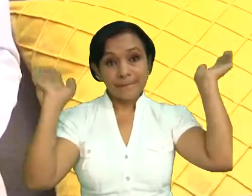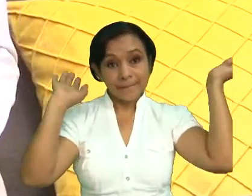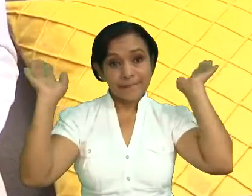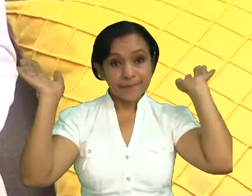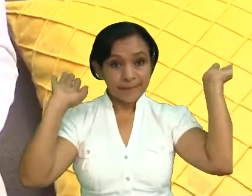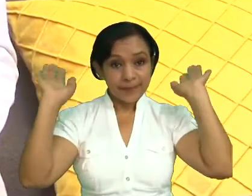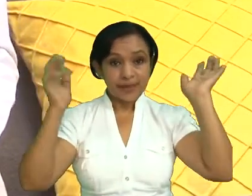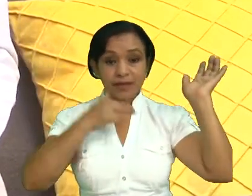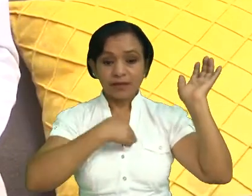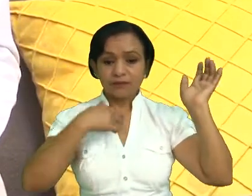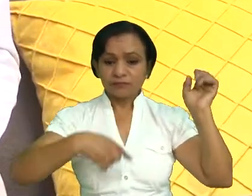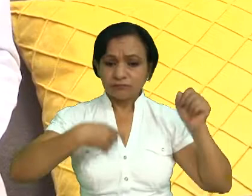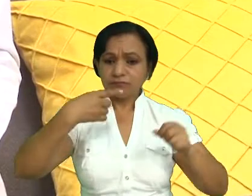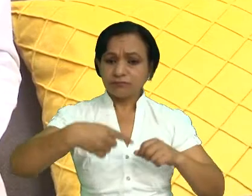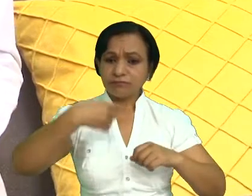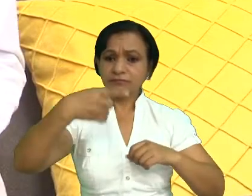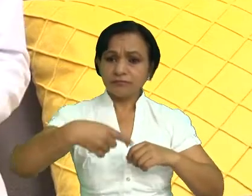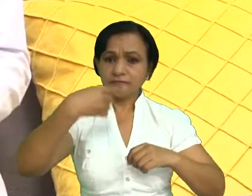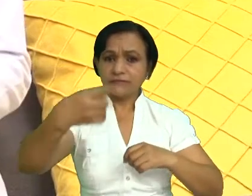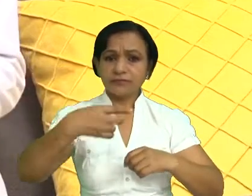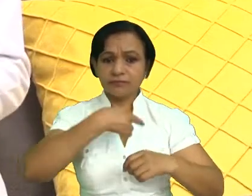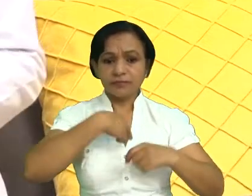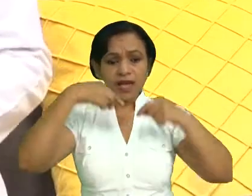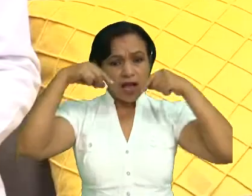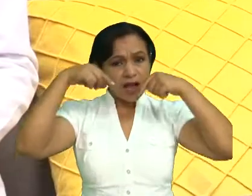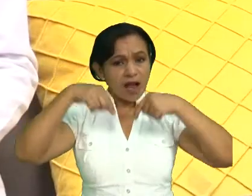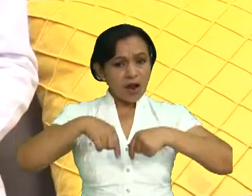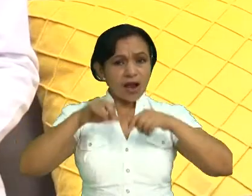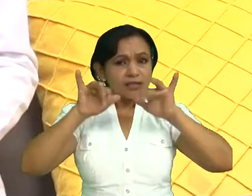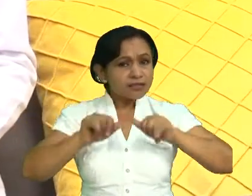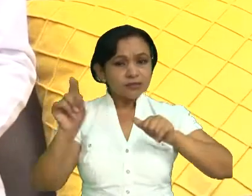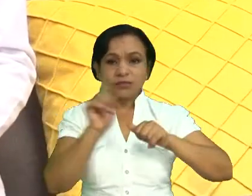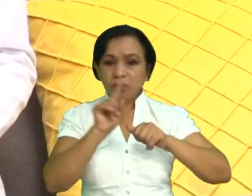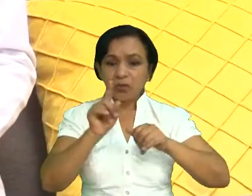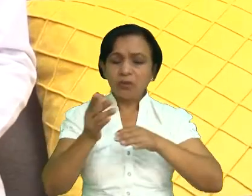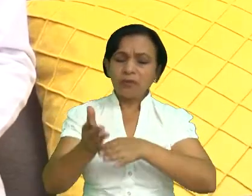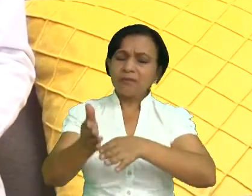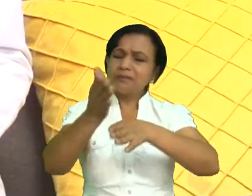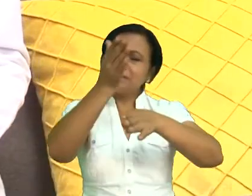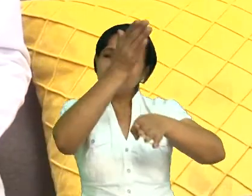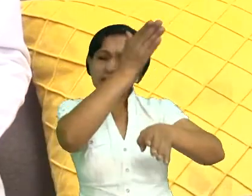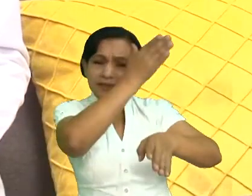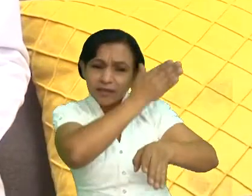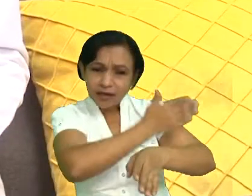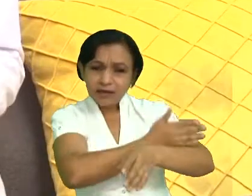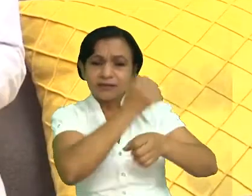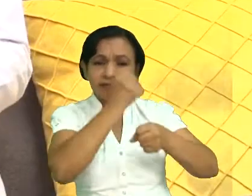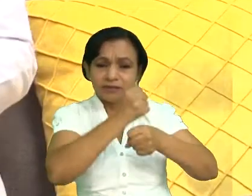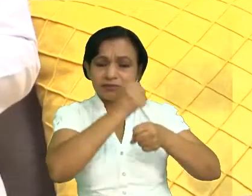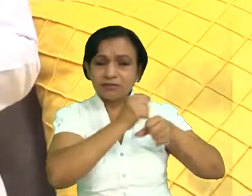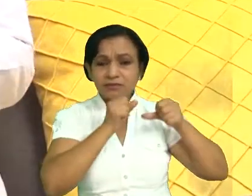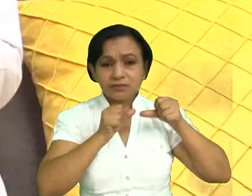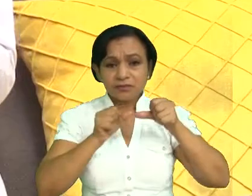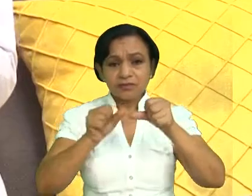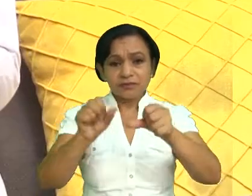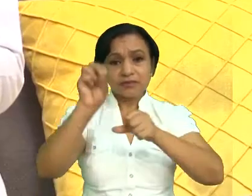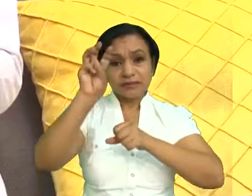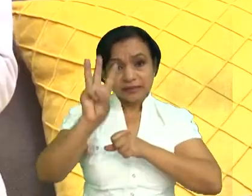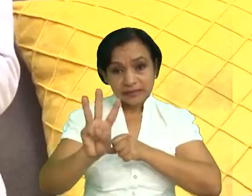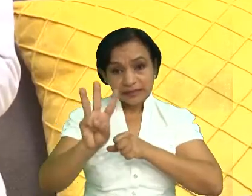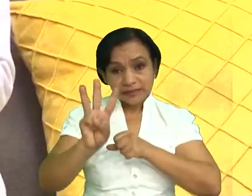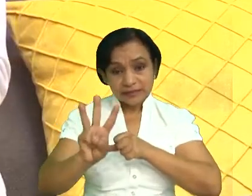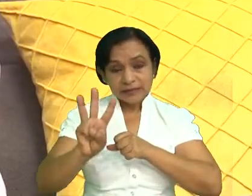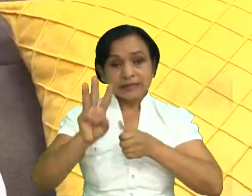estamos haciendo día a día y que no es de ahorita que se está realizando. Y la tercera línea es que nosotros tenemos que tener